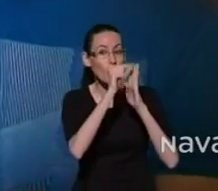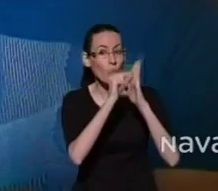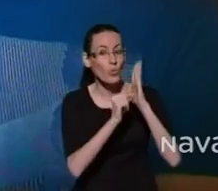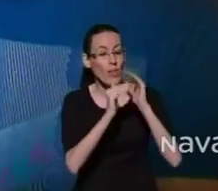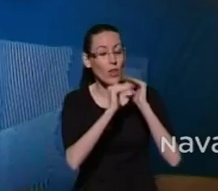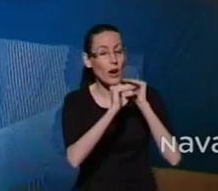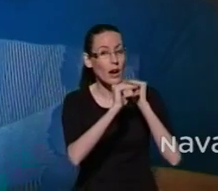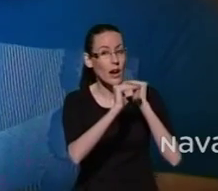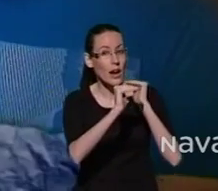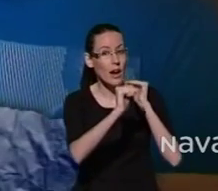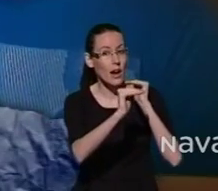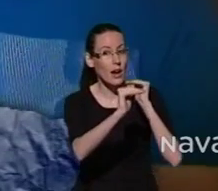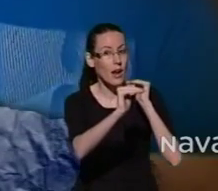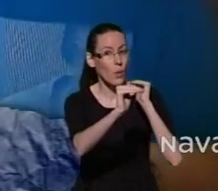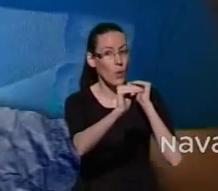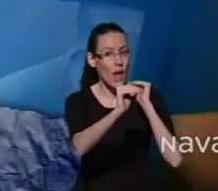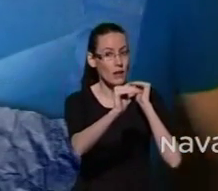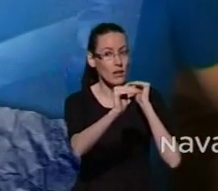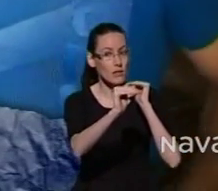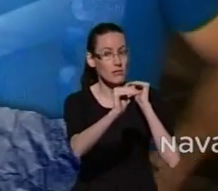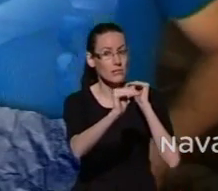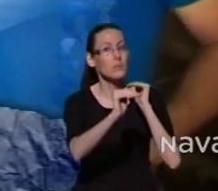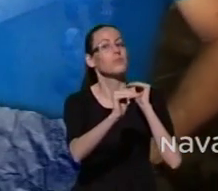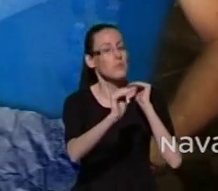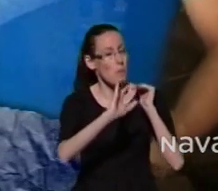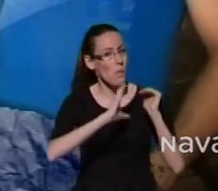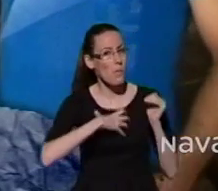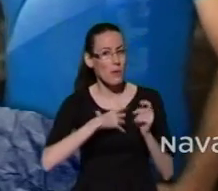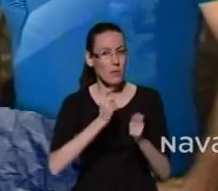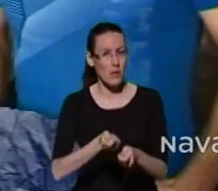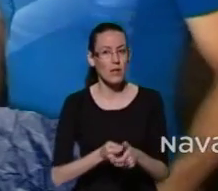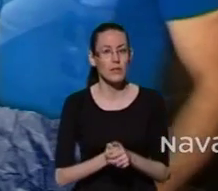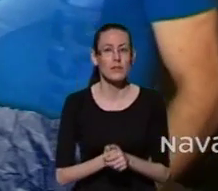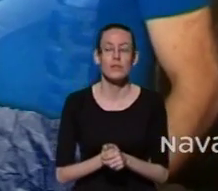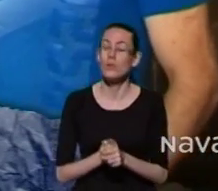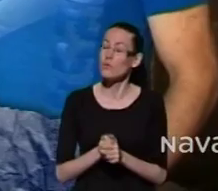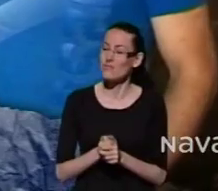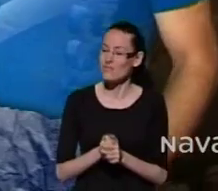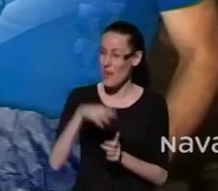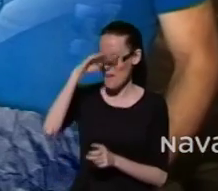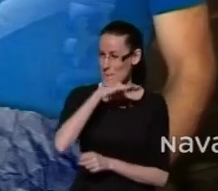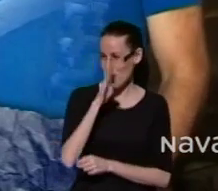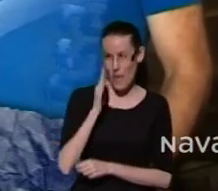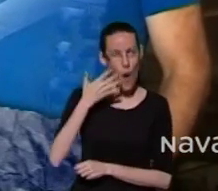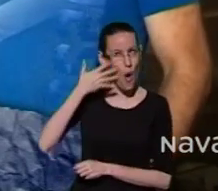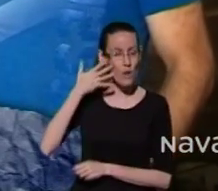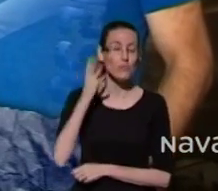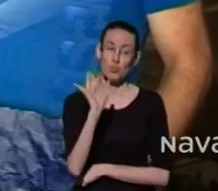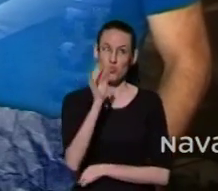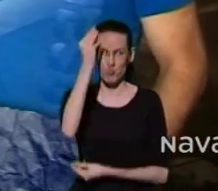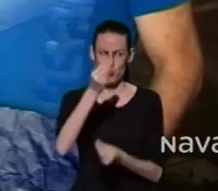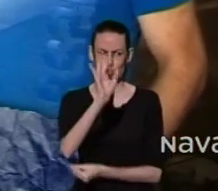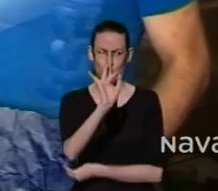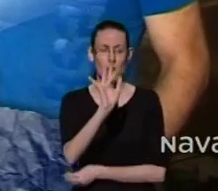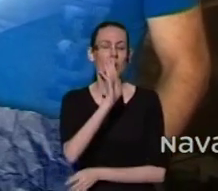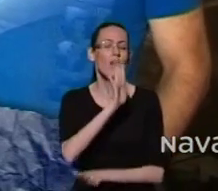premio es lo que hemos sacado durante 9 años, sí, sí, sí. ¿Y tus padres están orgullosos? Sí, sí, están orgullosos. Yo pienso que sí. Al final lo que decimos, claro, es un